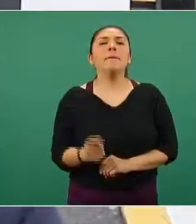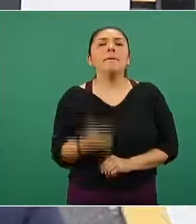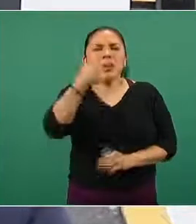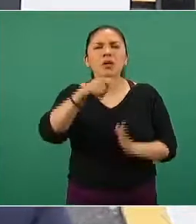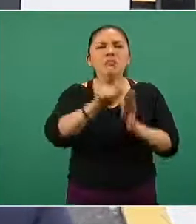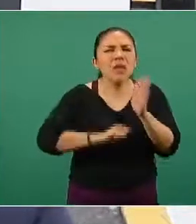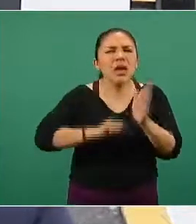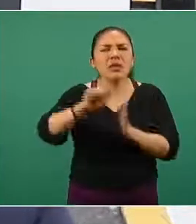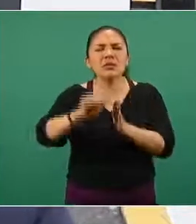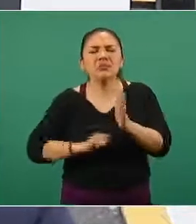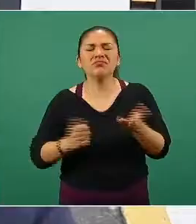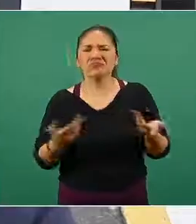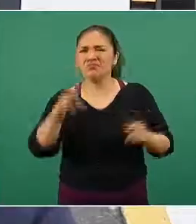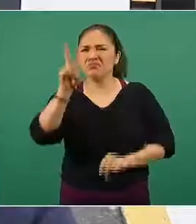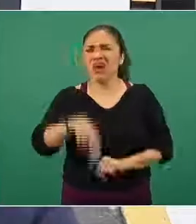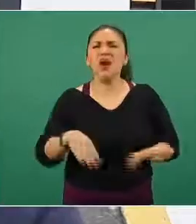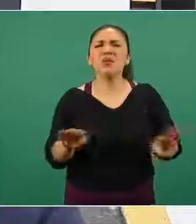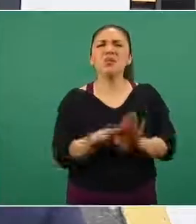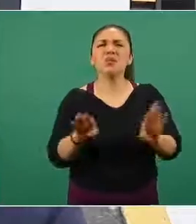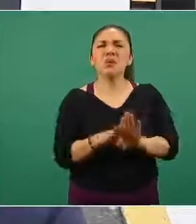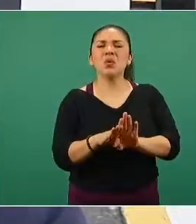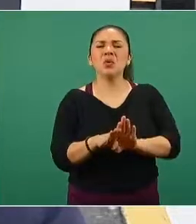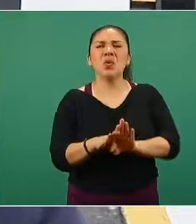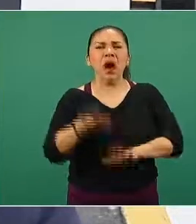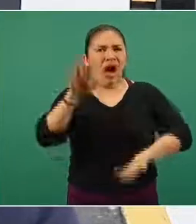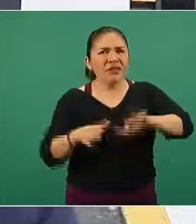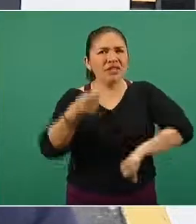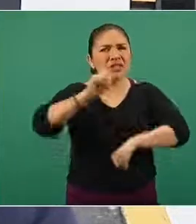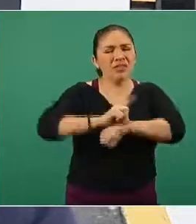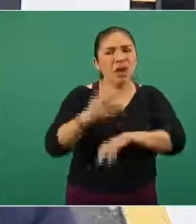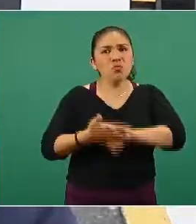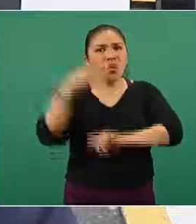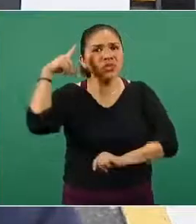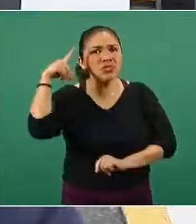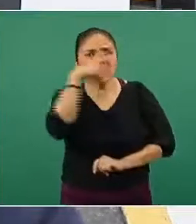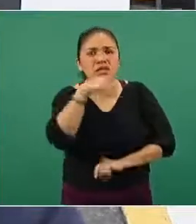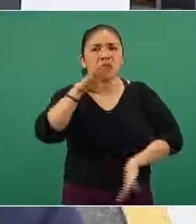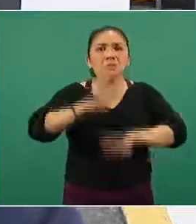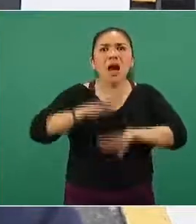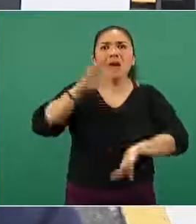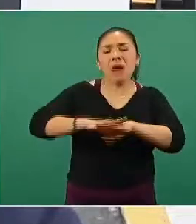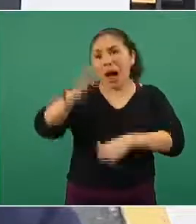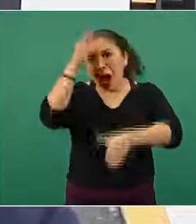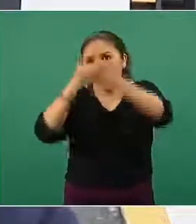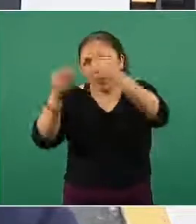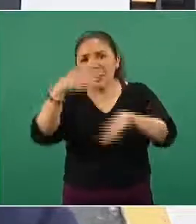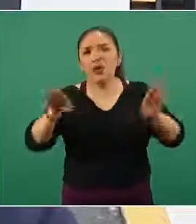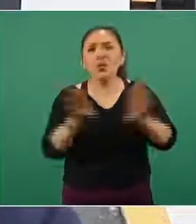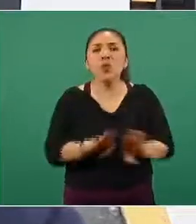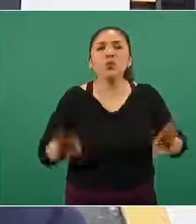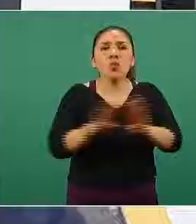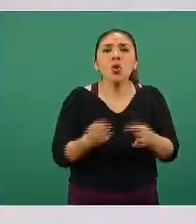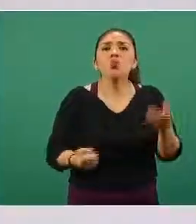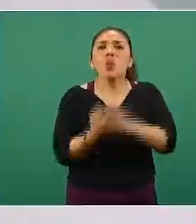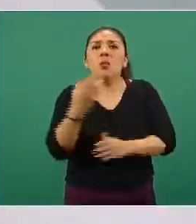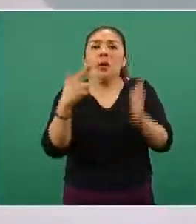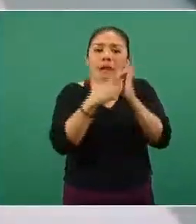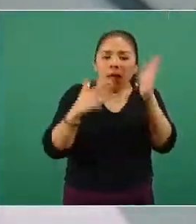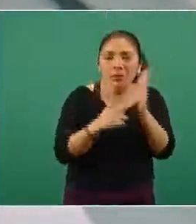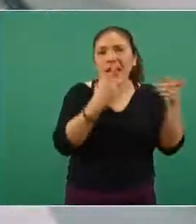primeros meses sí fue días difíciles de mucho aprendizaje, de aprender nuevos